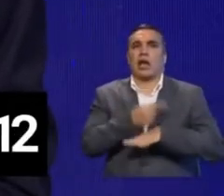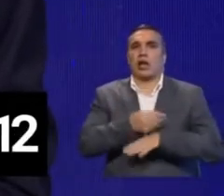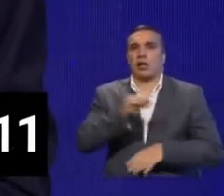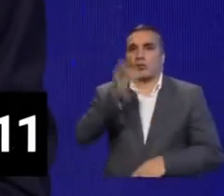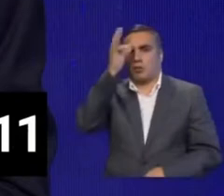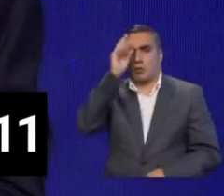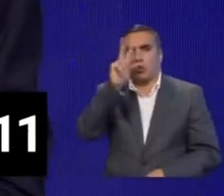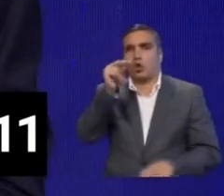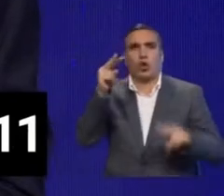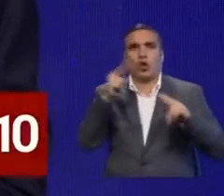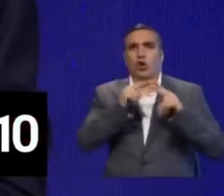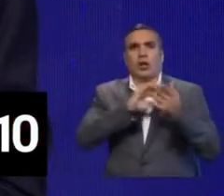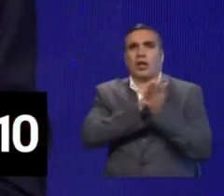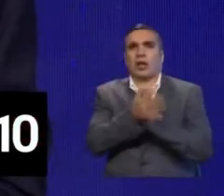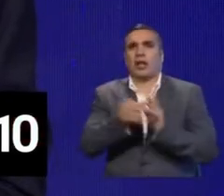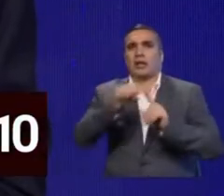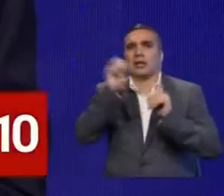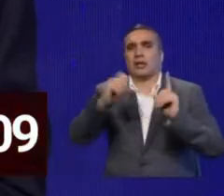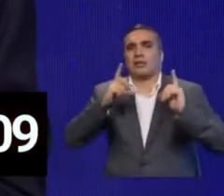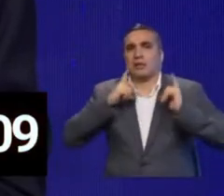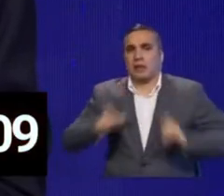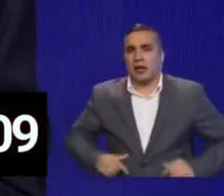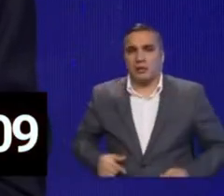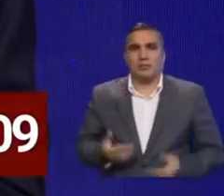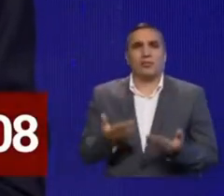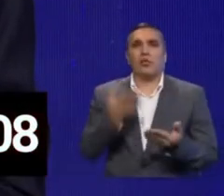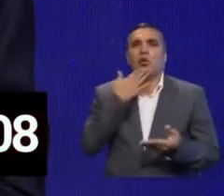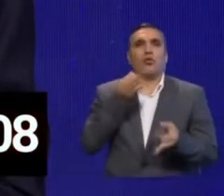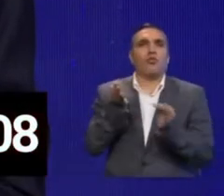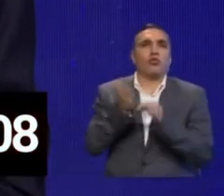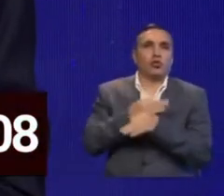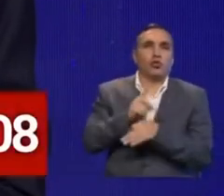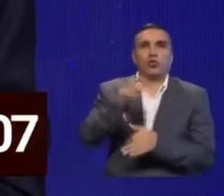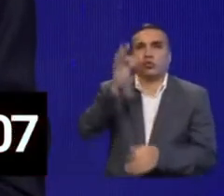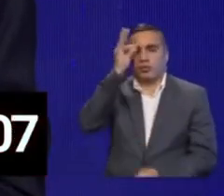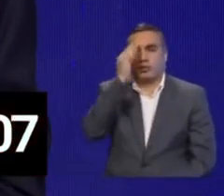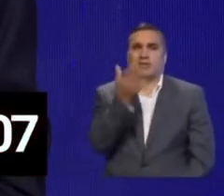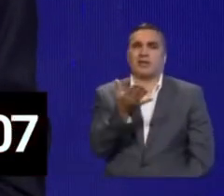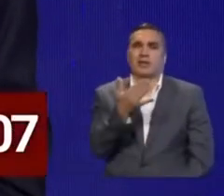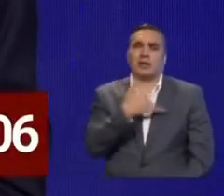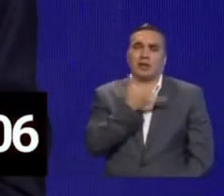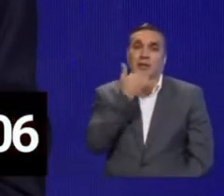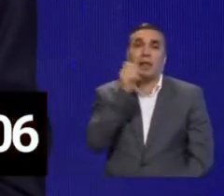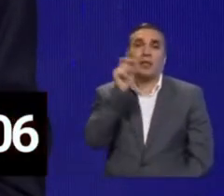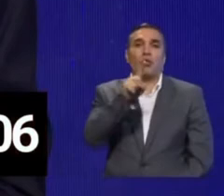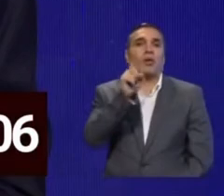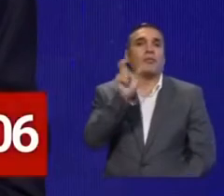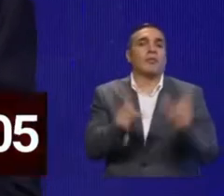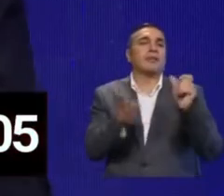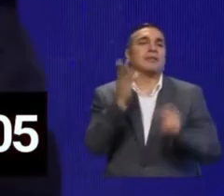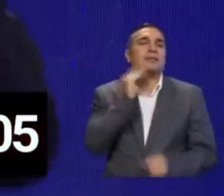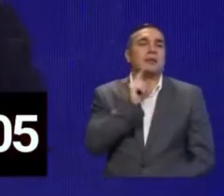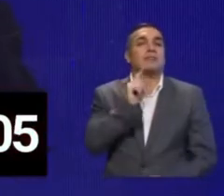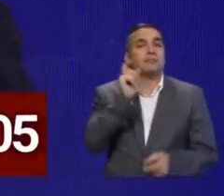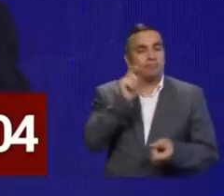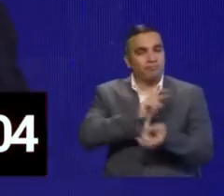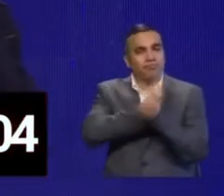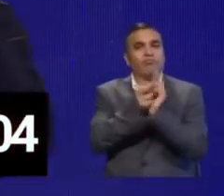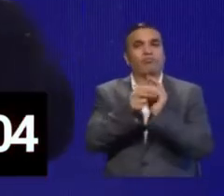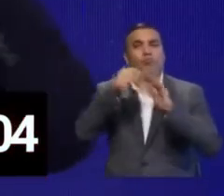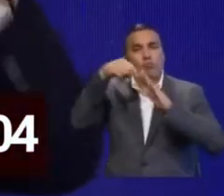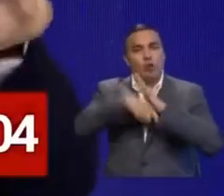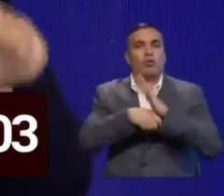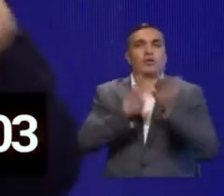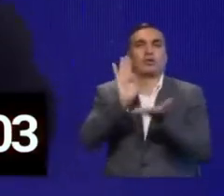hospitales que no tienen idea del sistema de salud ni de cómo funciona un hospital. Hay que hacer una reforma profunda de la seguridad social, pero